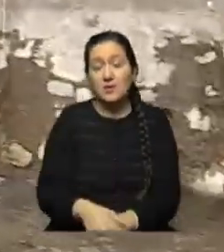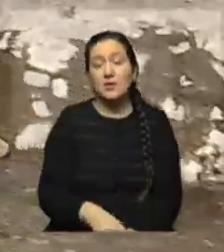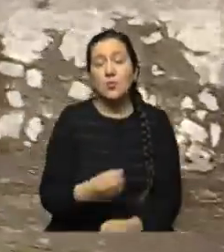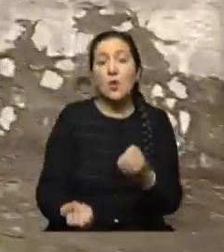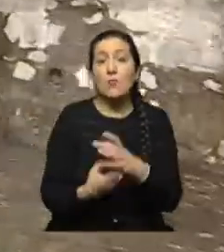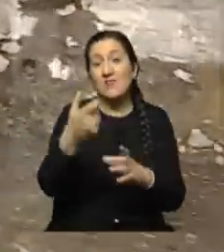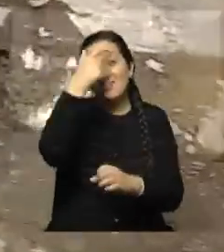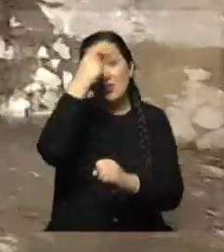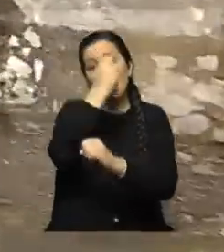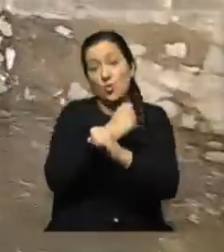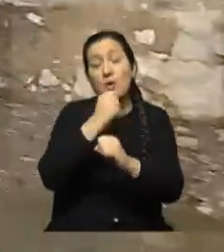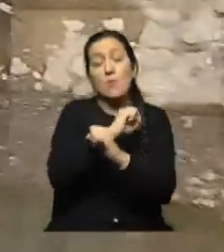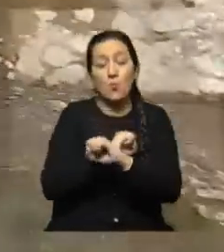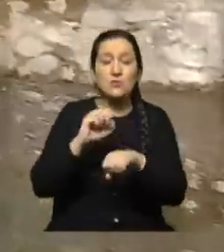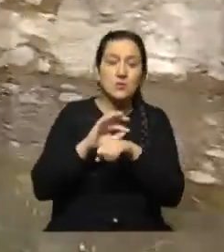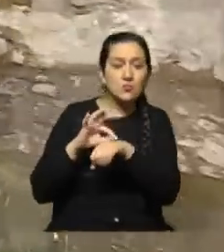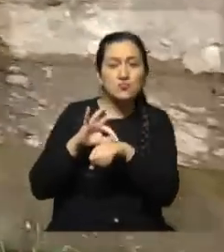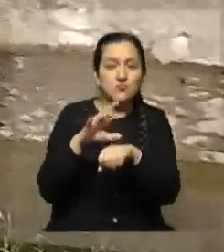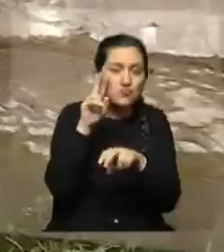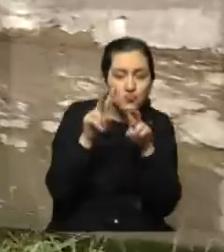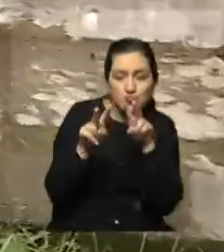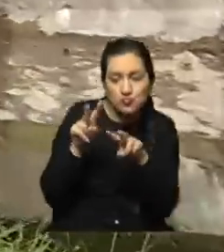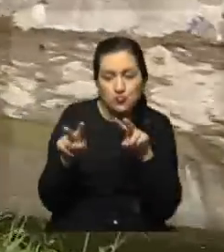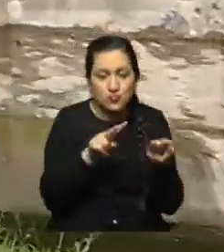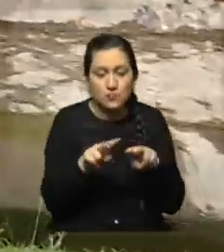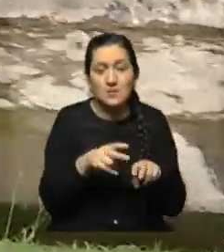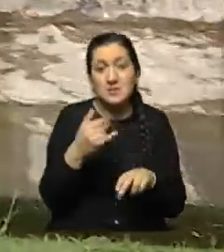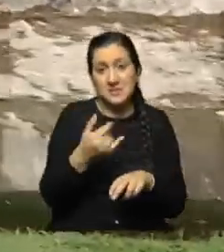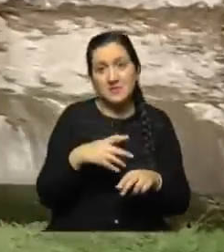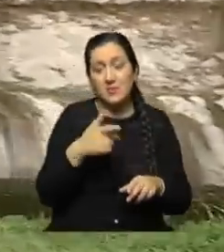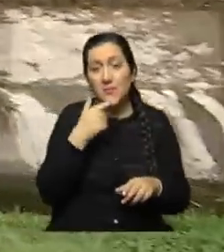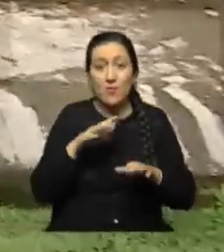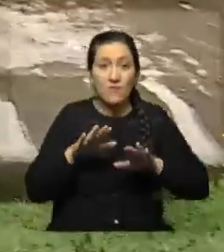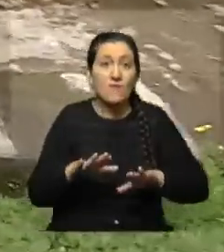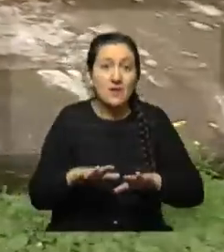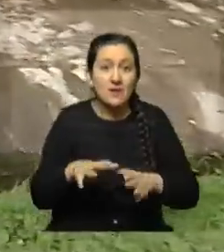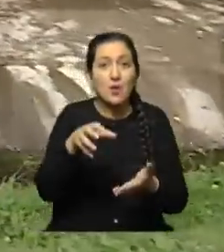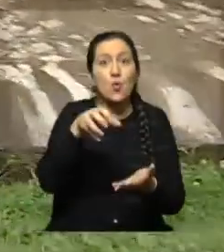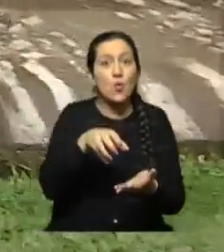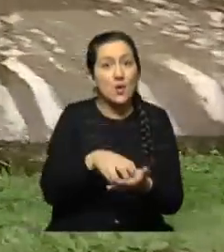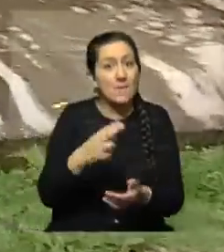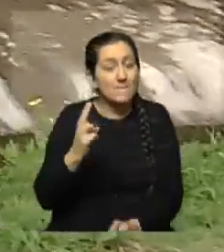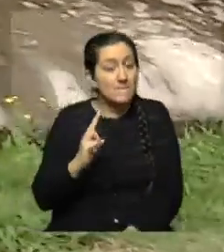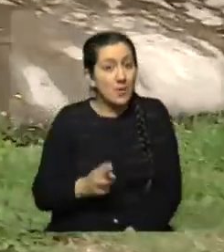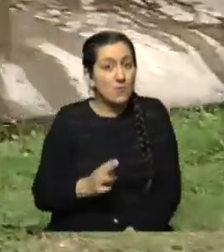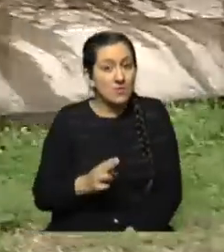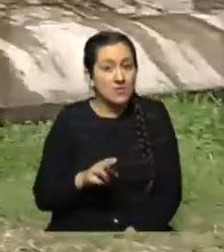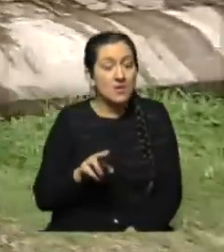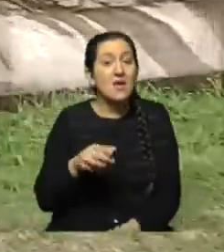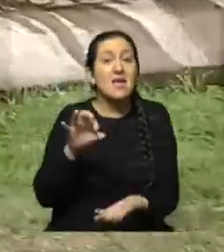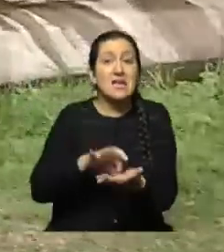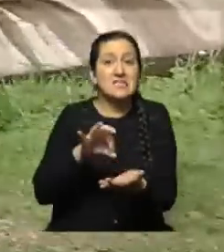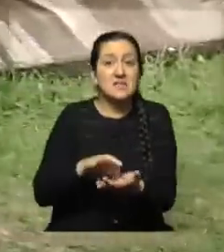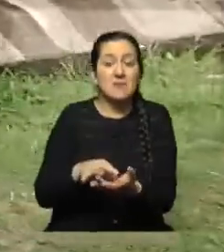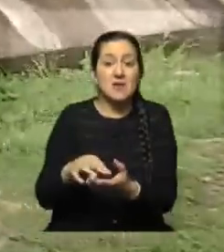incorporada se puede hacer un seguimiento de los vehículos y en caso de que se detengan dentro de los puntos identificados son captados por el sistema que